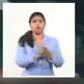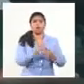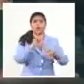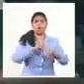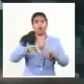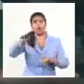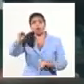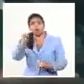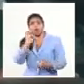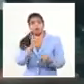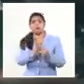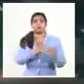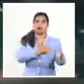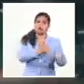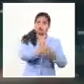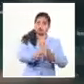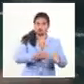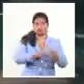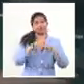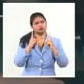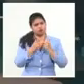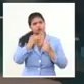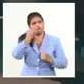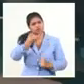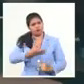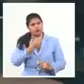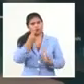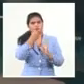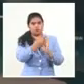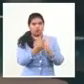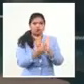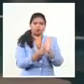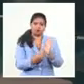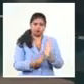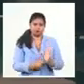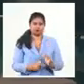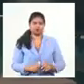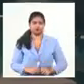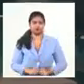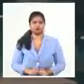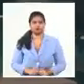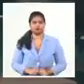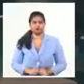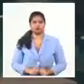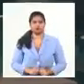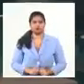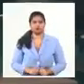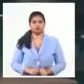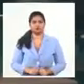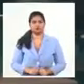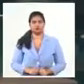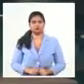resto del sistema y qué balance vamos logrando en la generación eléctrica.